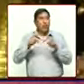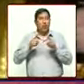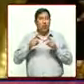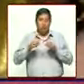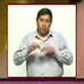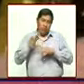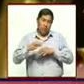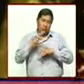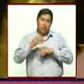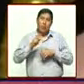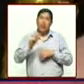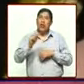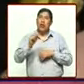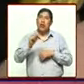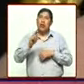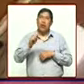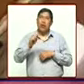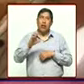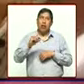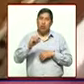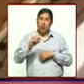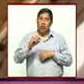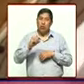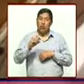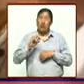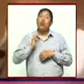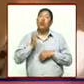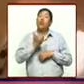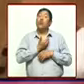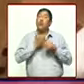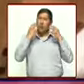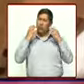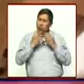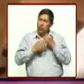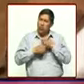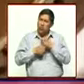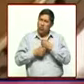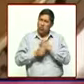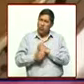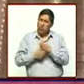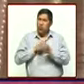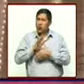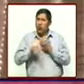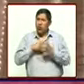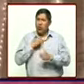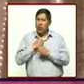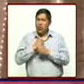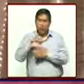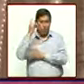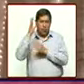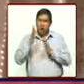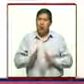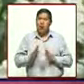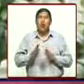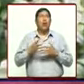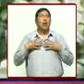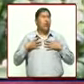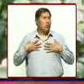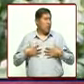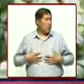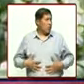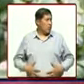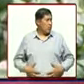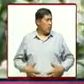los bordados de Tarapacá. ¿Era nuestro traje de moreno a Perú? ¿Cómo hacemos? ¿Por qué vemos todo el trabajo de los bolivianos ahí? Las ropas